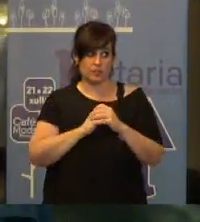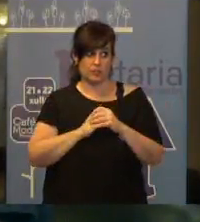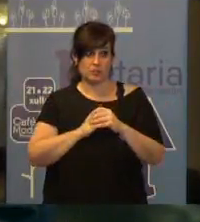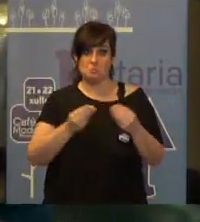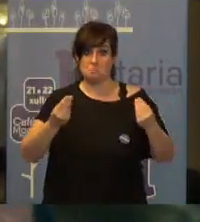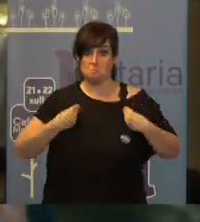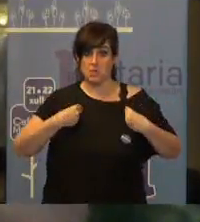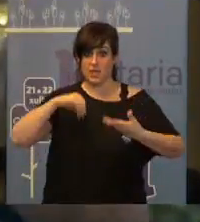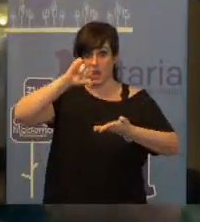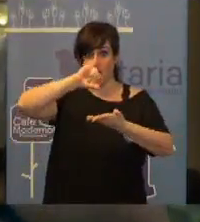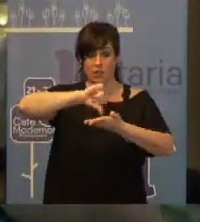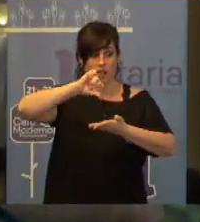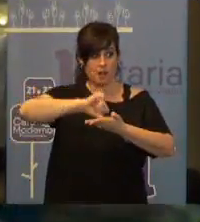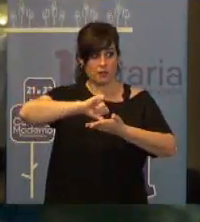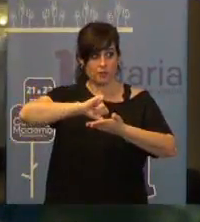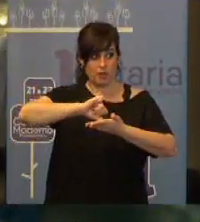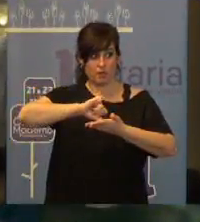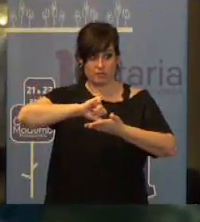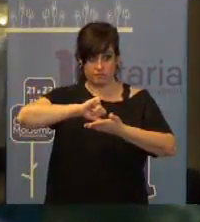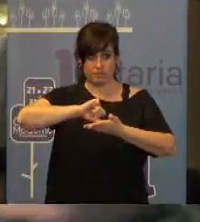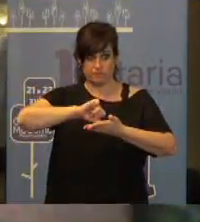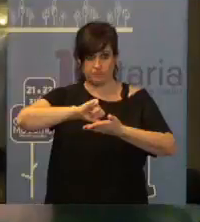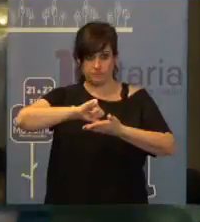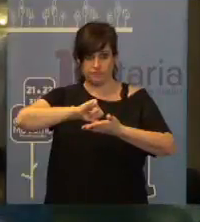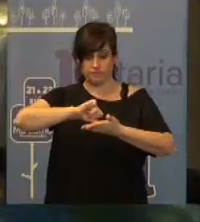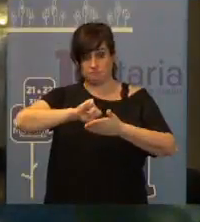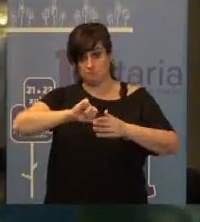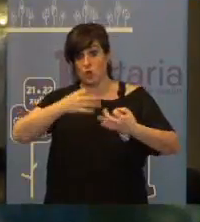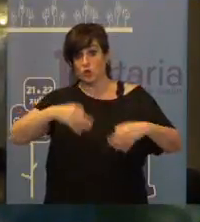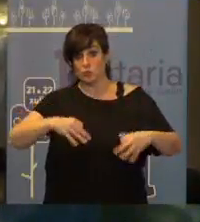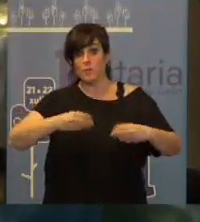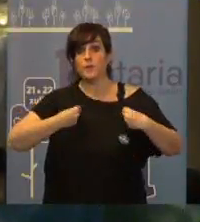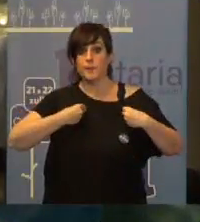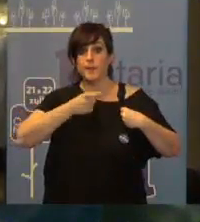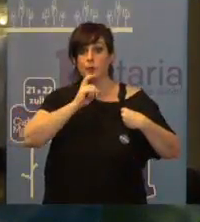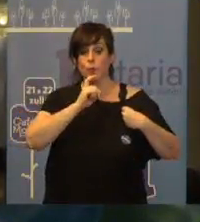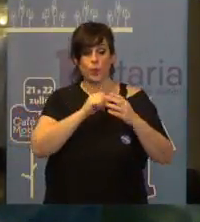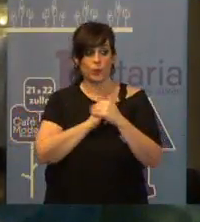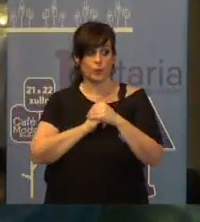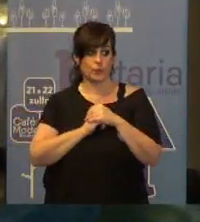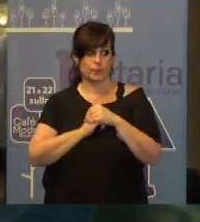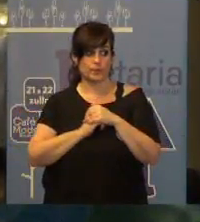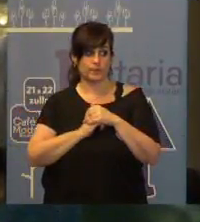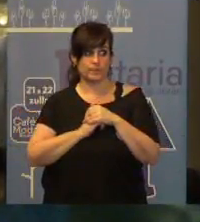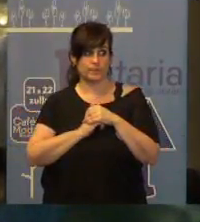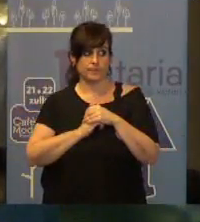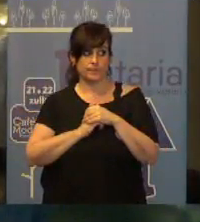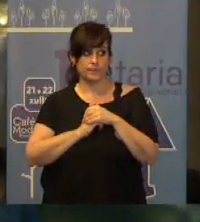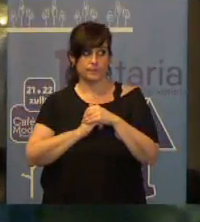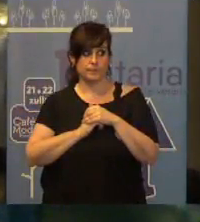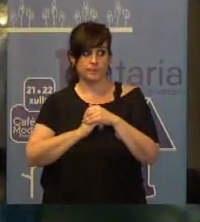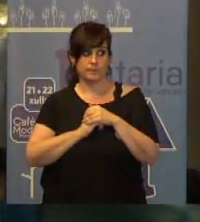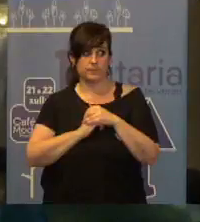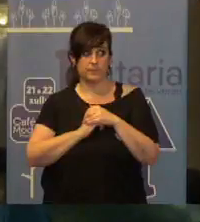urbana como, por lo menos na mentalidade nacionalista, pero que impregna non só a mentalidade nacionalista, que vivir a vida urbana como algo,